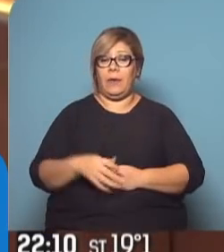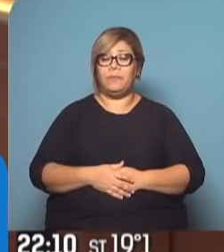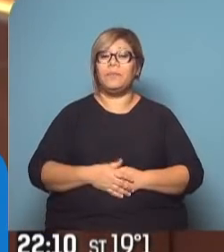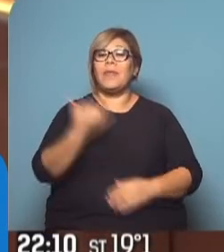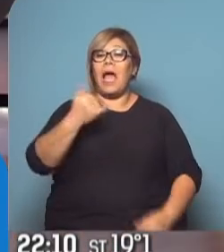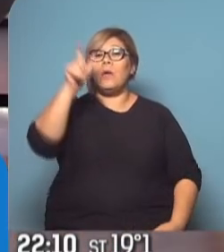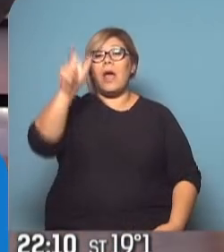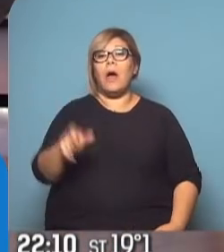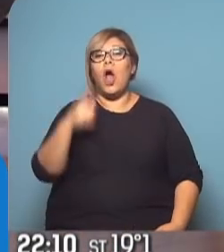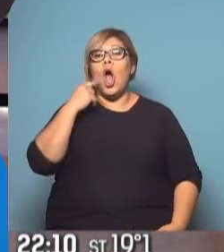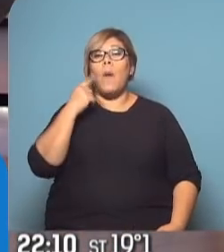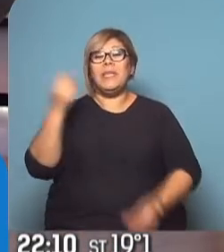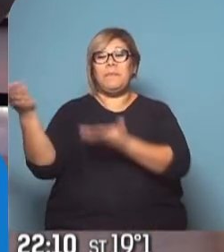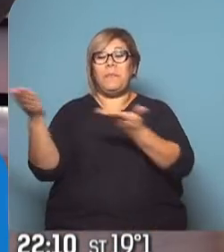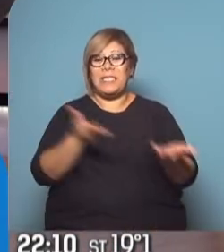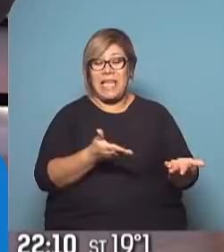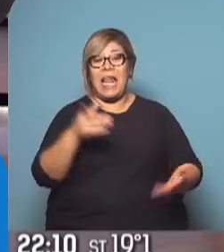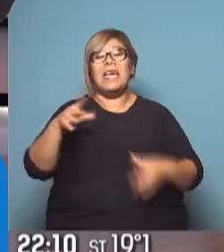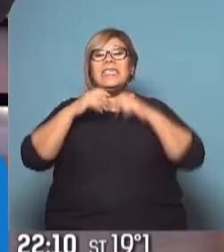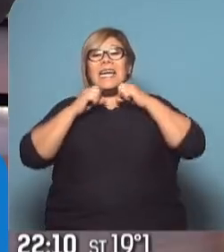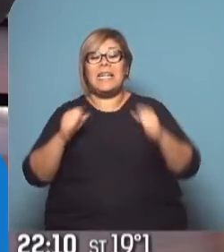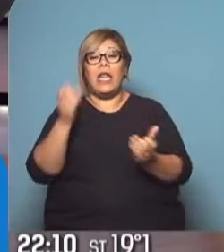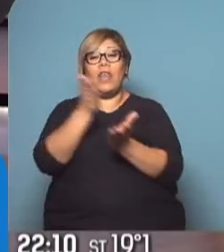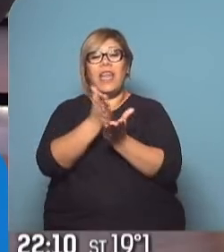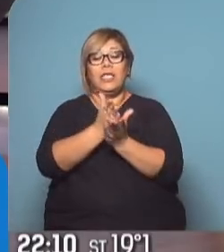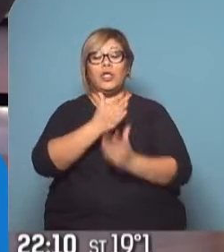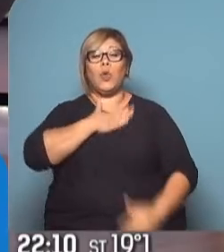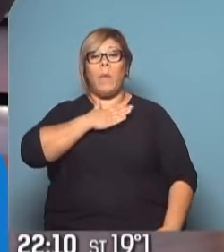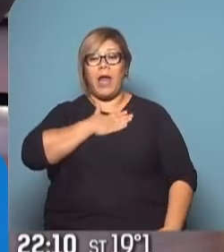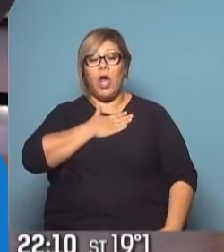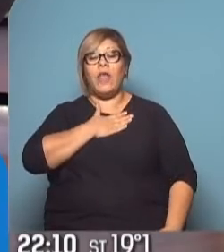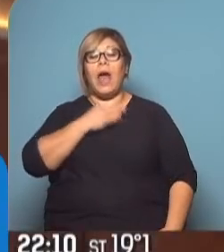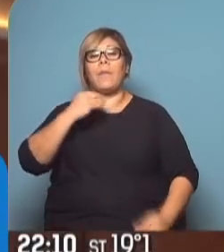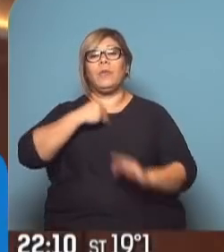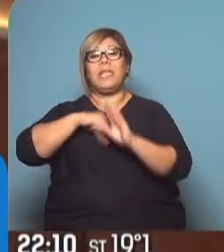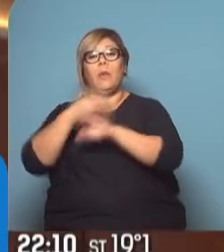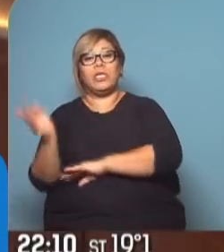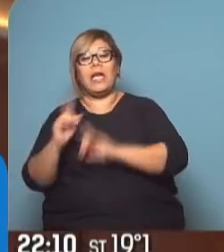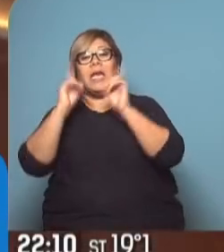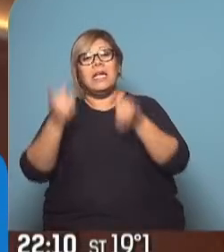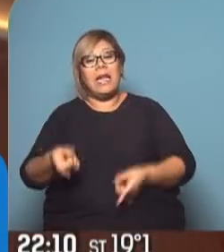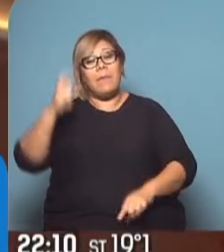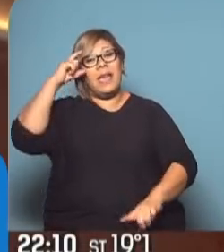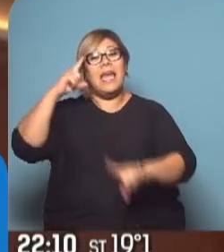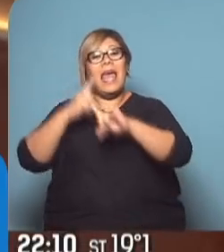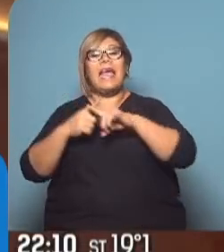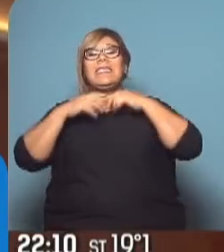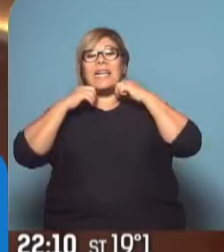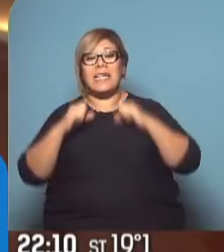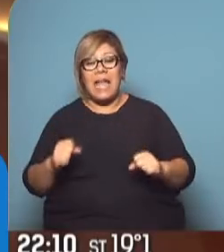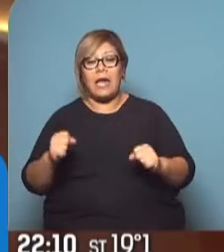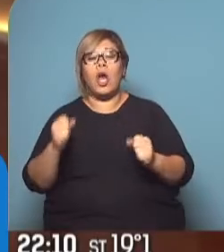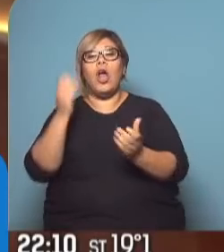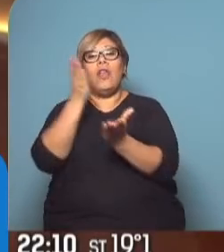Santiago Cantón, secretario de Derechos Humanos de la provincia de Buenos Aires y ex secretario ejecutivo de la Comisión Interamericana de Derechos Humanos de